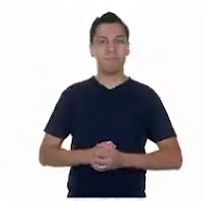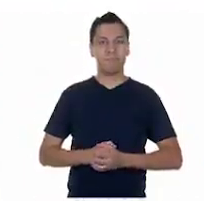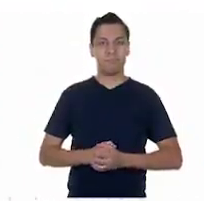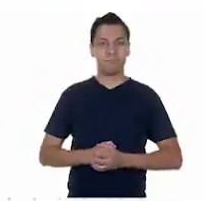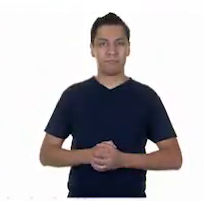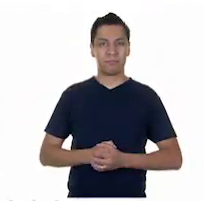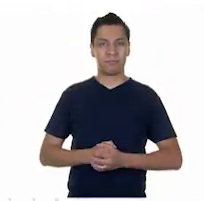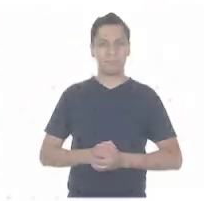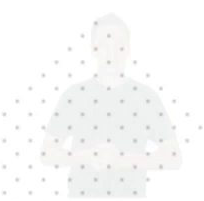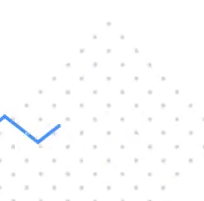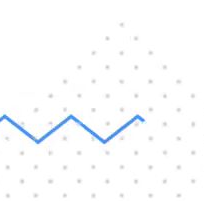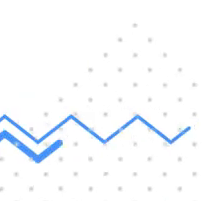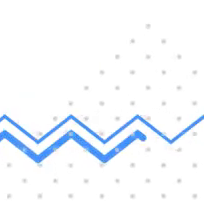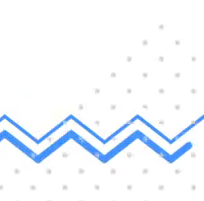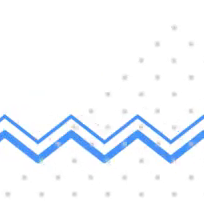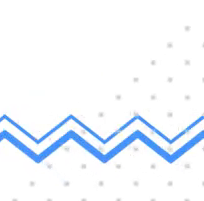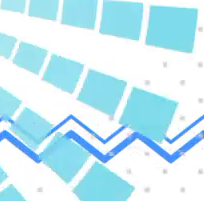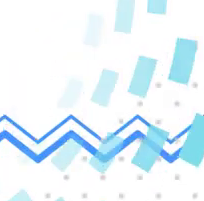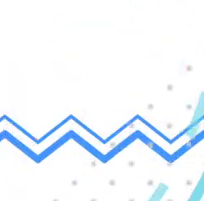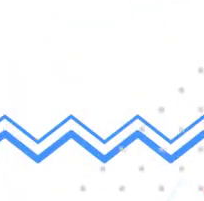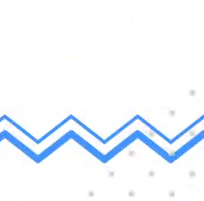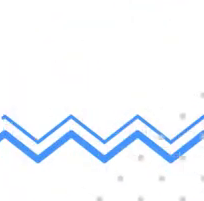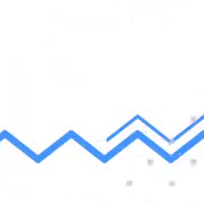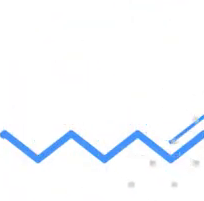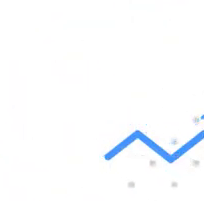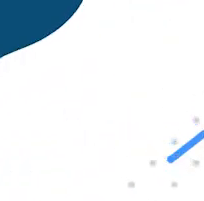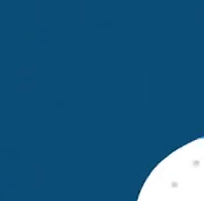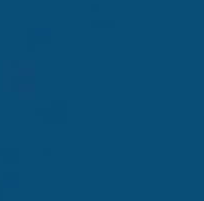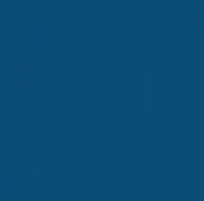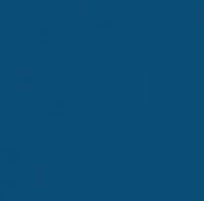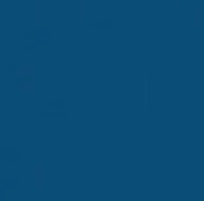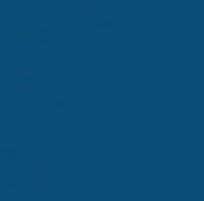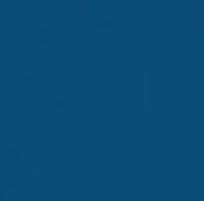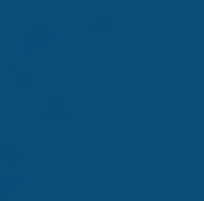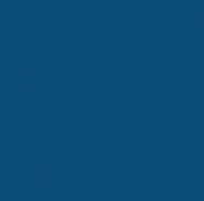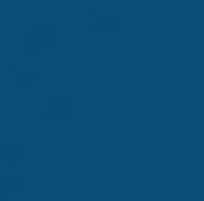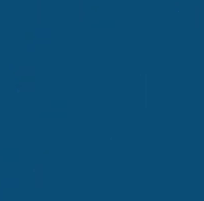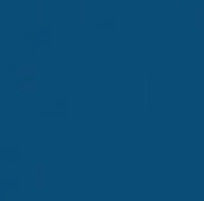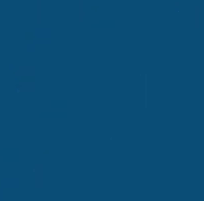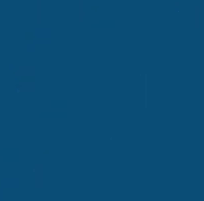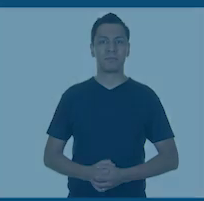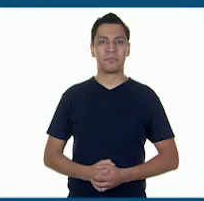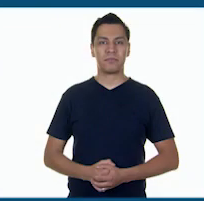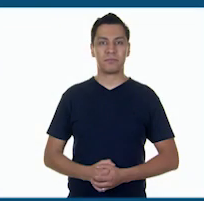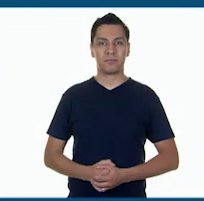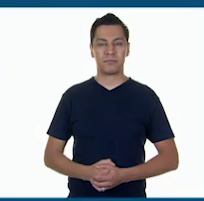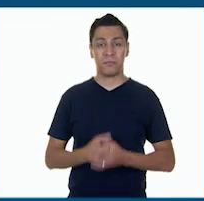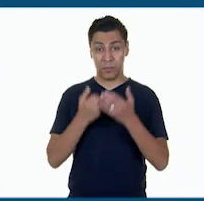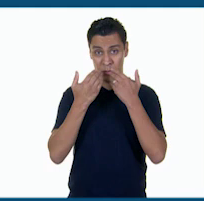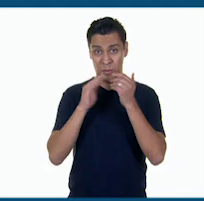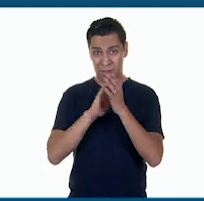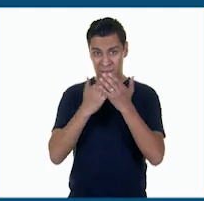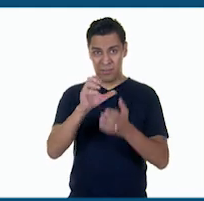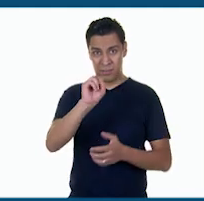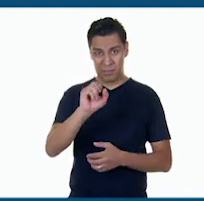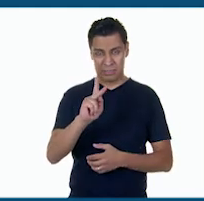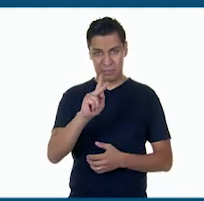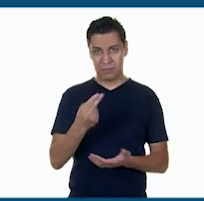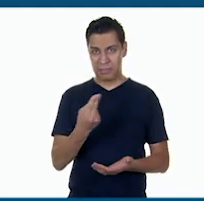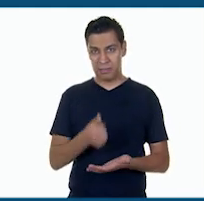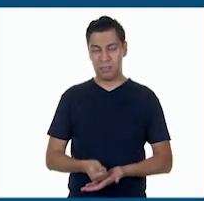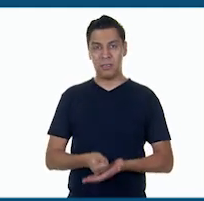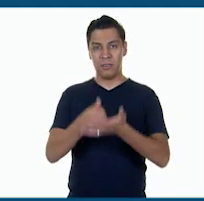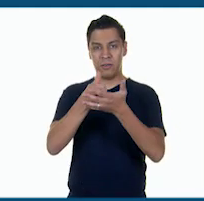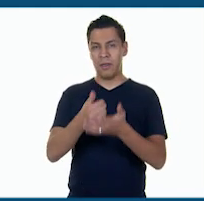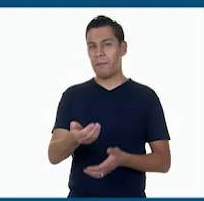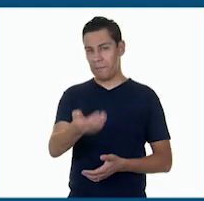Si no tienes el libro de texto o necesitas ayuda para